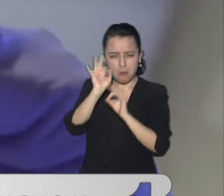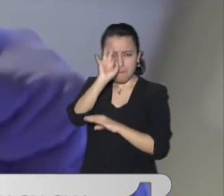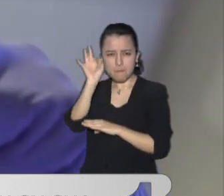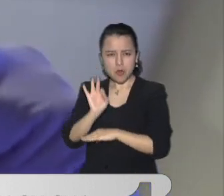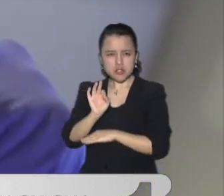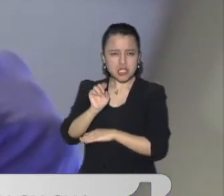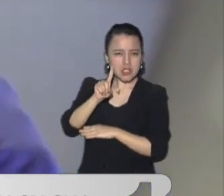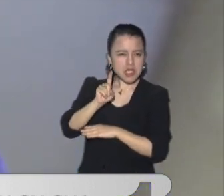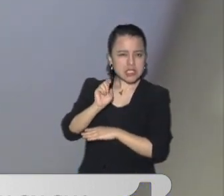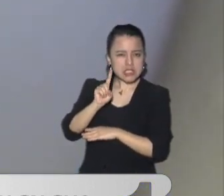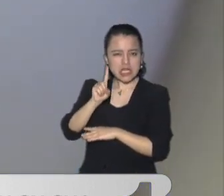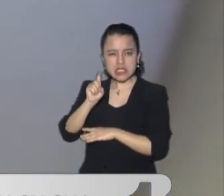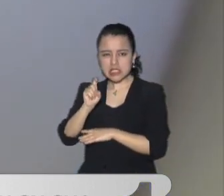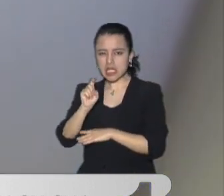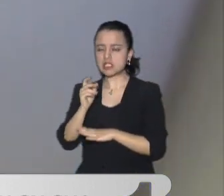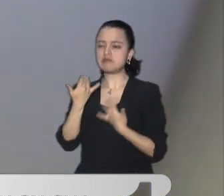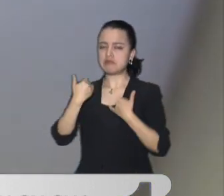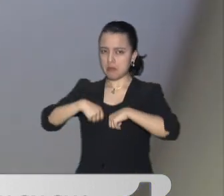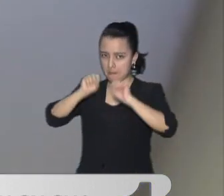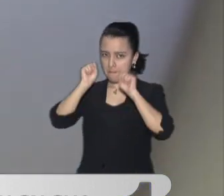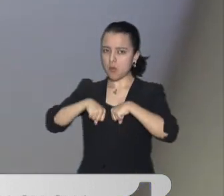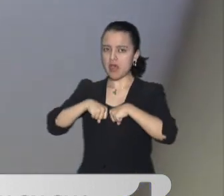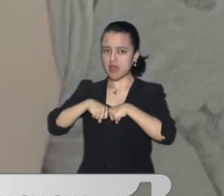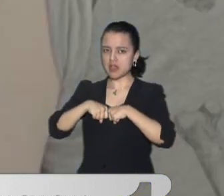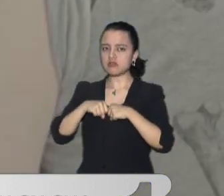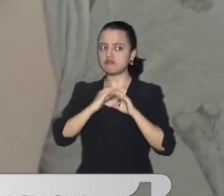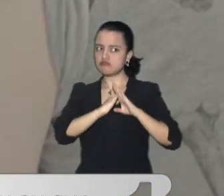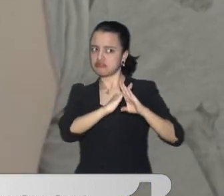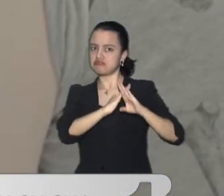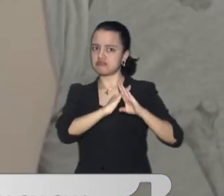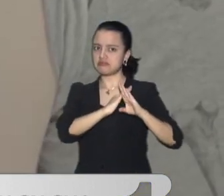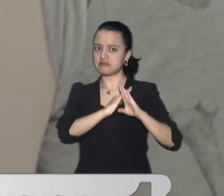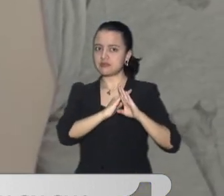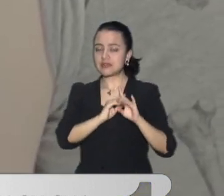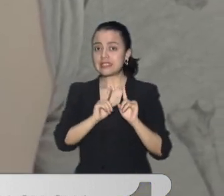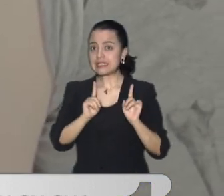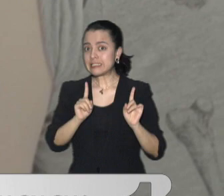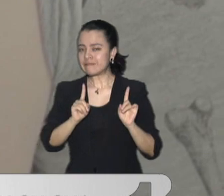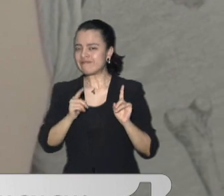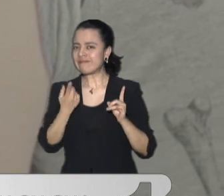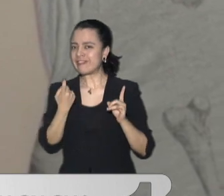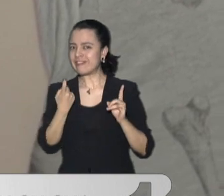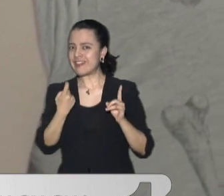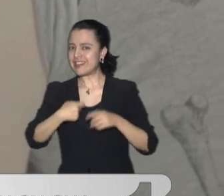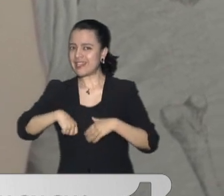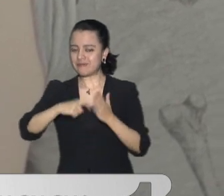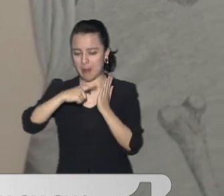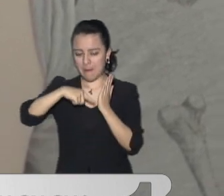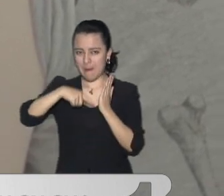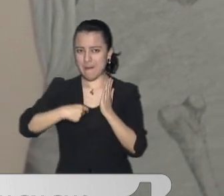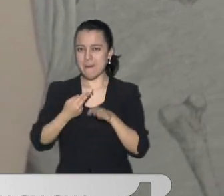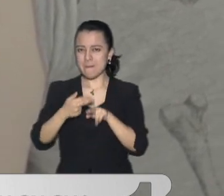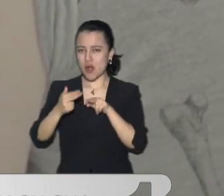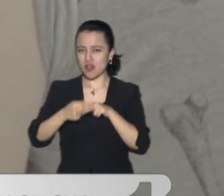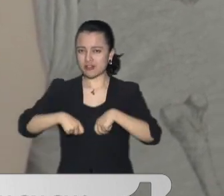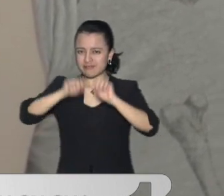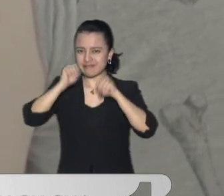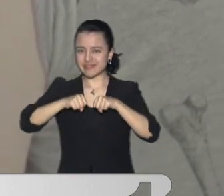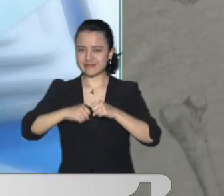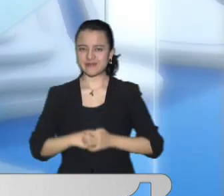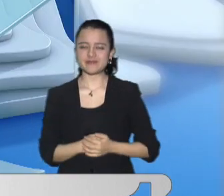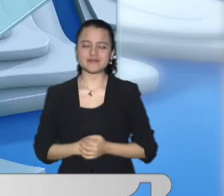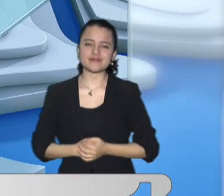del 66% y es segura de usar. Se espera que la agencia tome una decisión final en los próximos días.